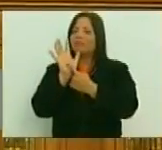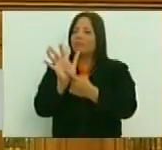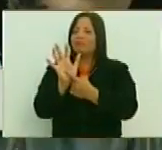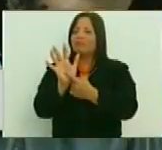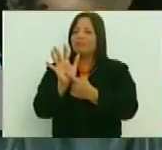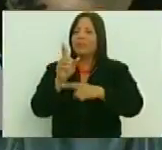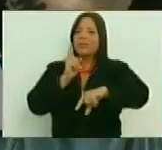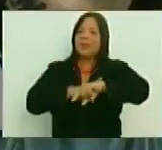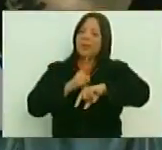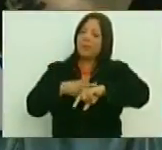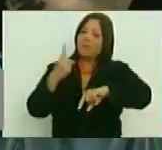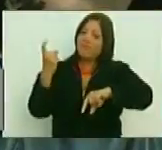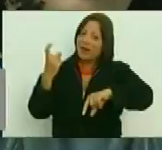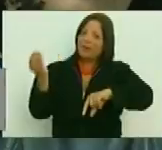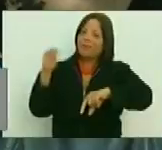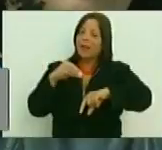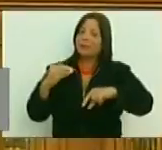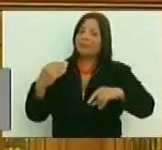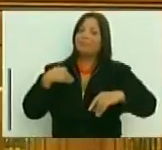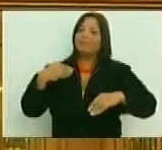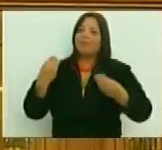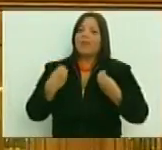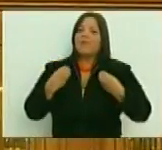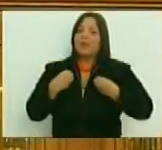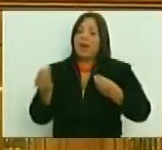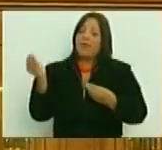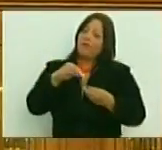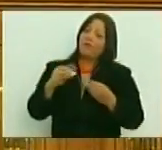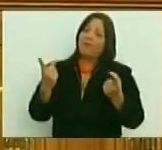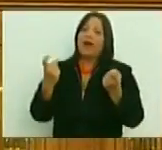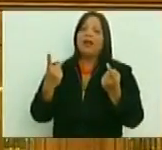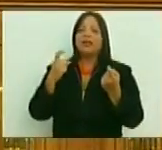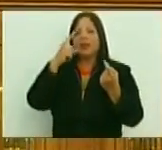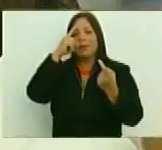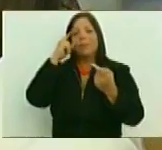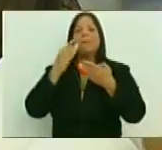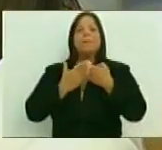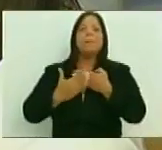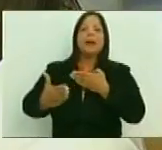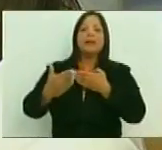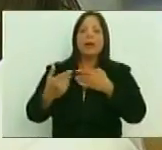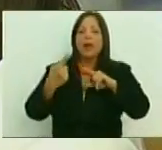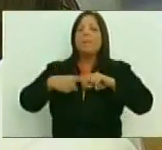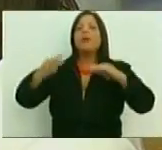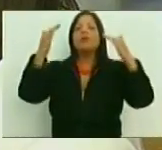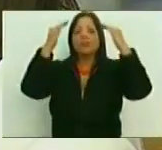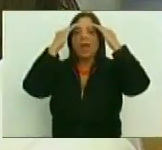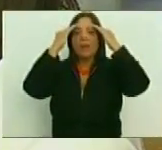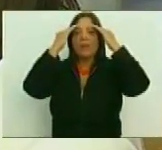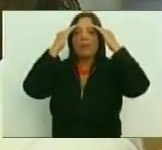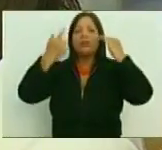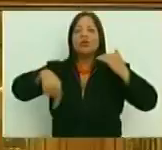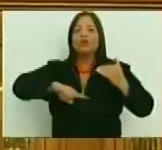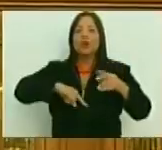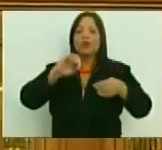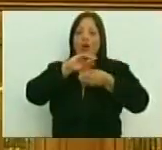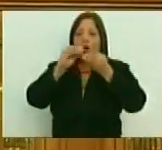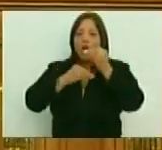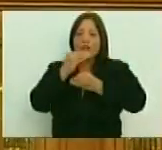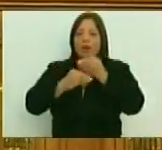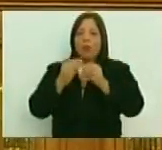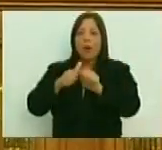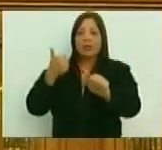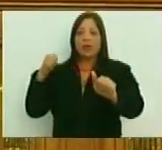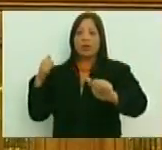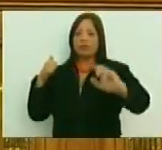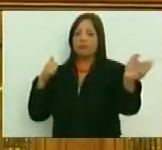le dio tiempo, la vida no le alcanzó para ir más allá. Pero lo sabemos, esta obra puede retroceder.